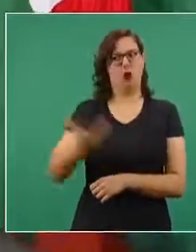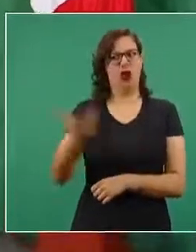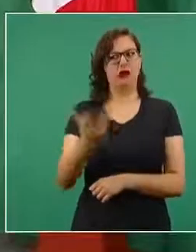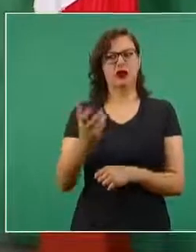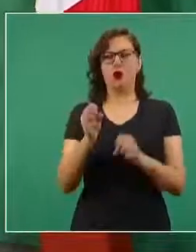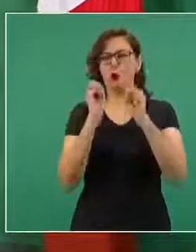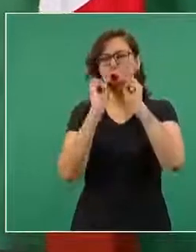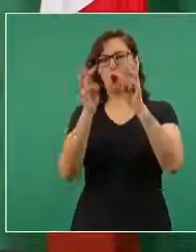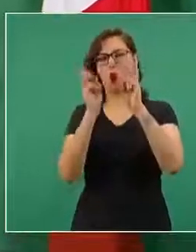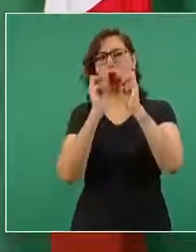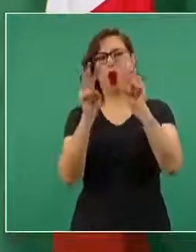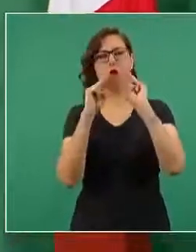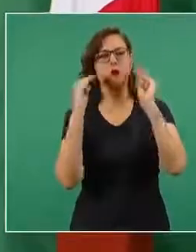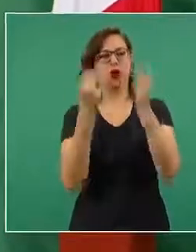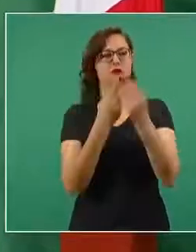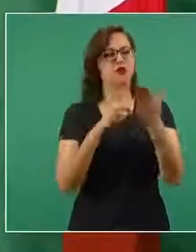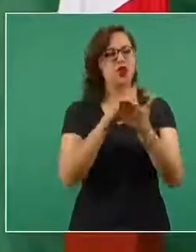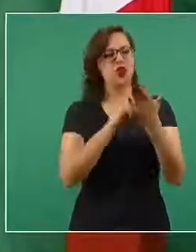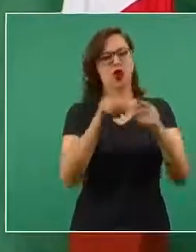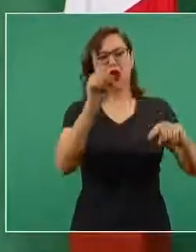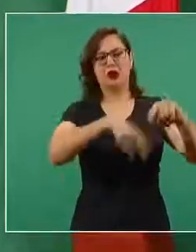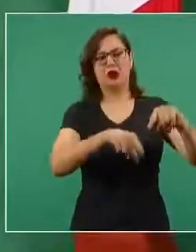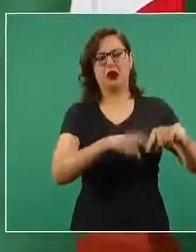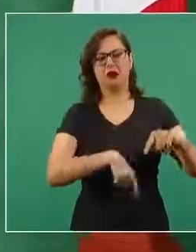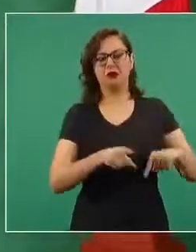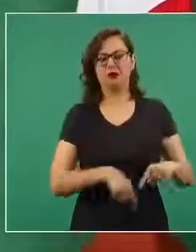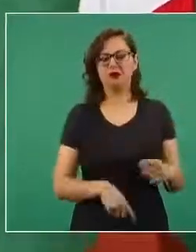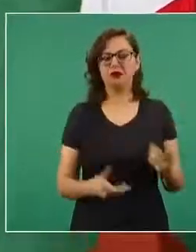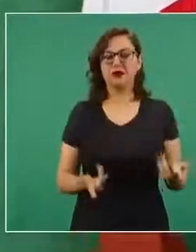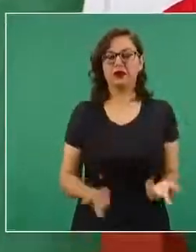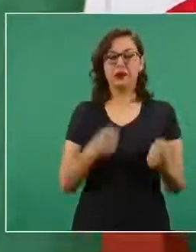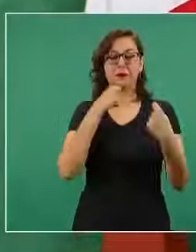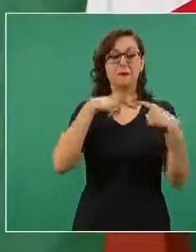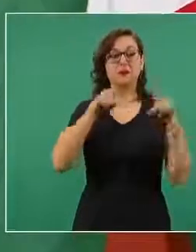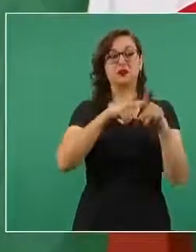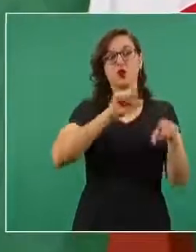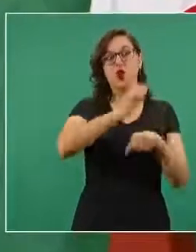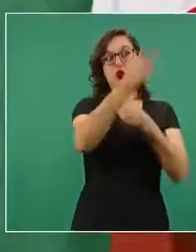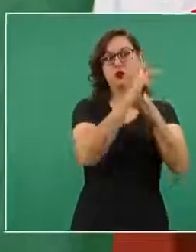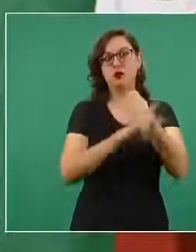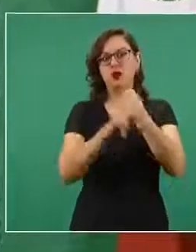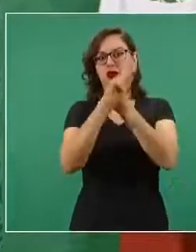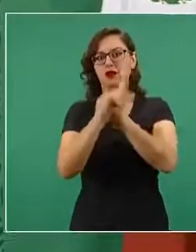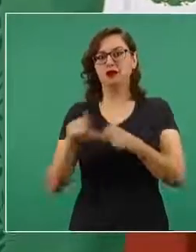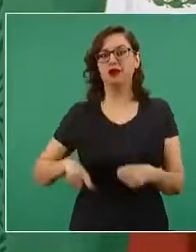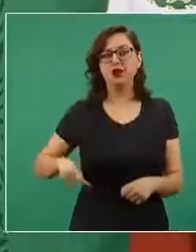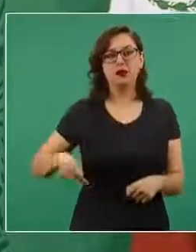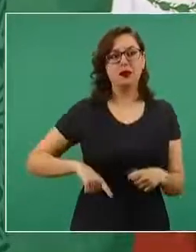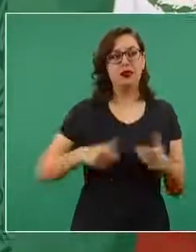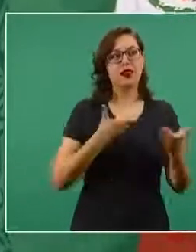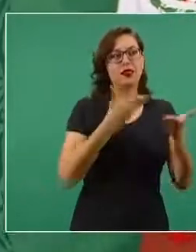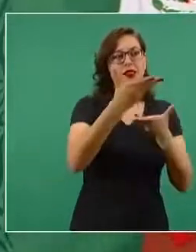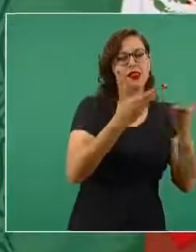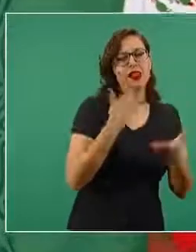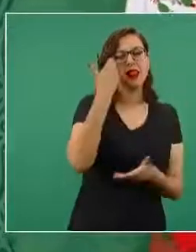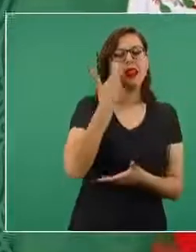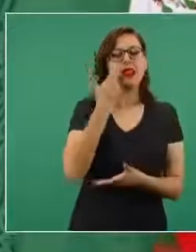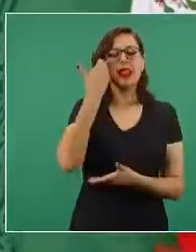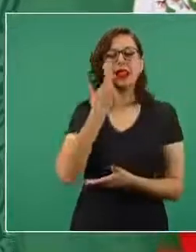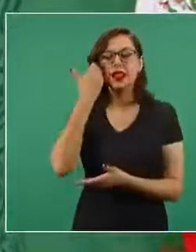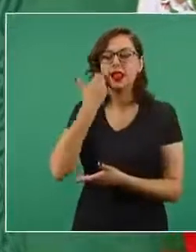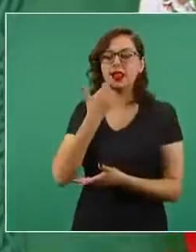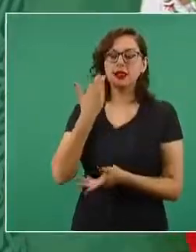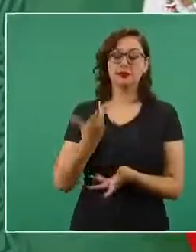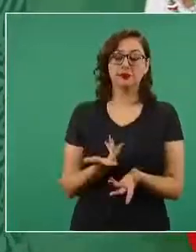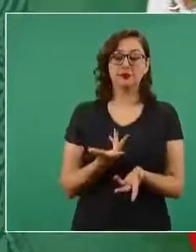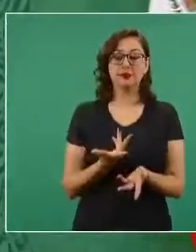y también quedando bien con gobiernos extranjeros. buscando quedar bien